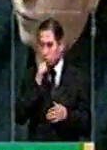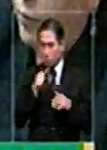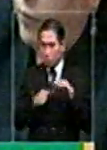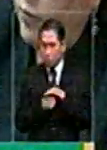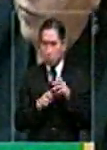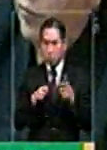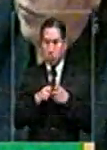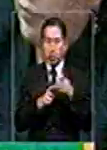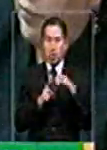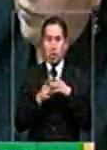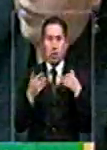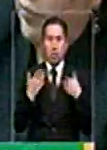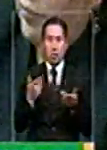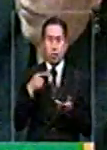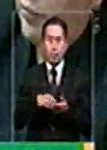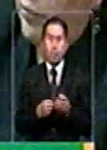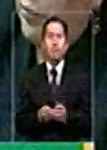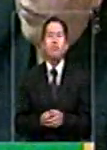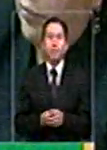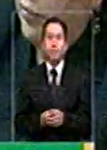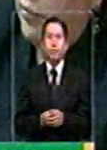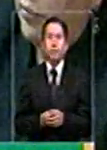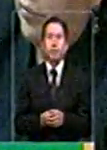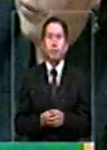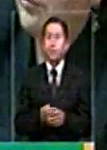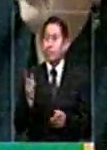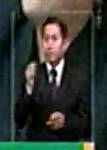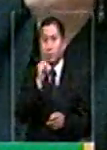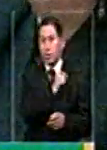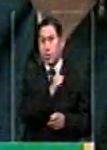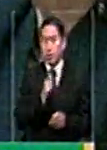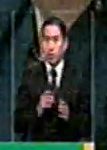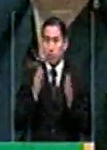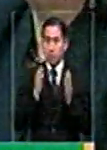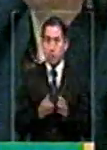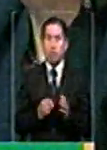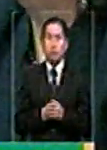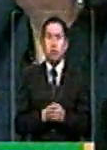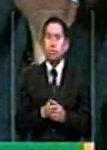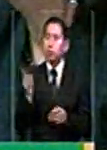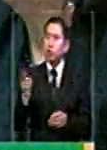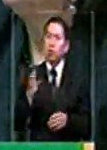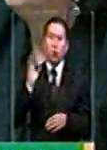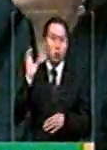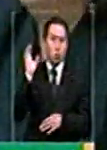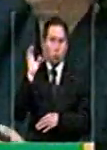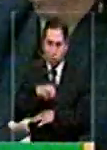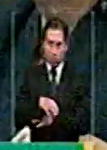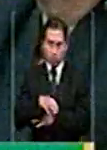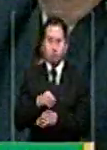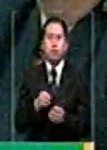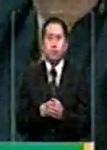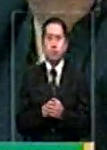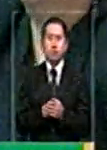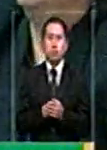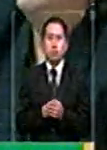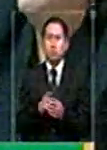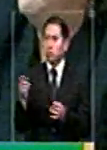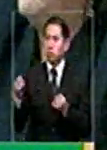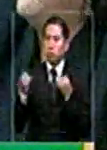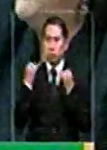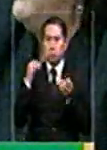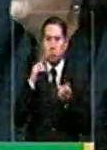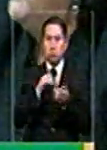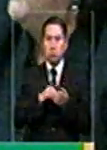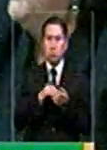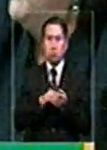la opinión pública. El alcalde está obligado no a rendir cuentas